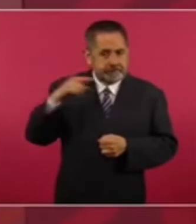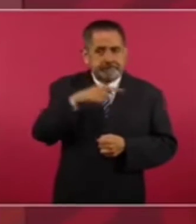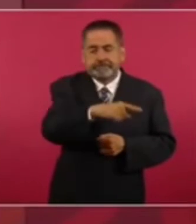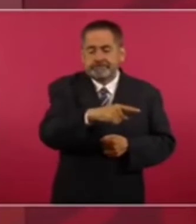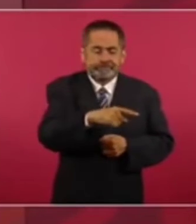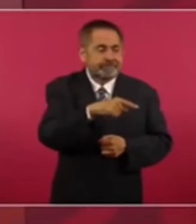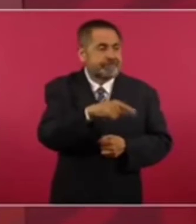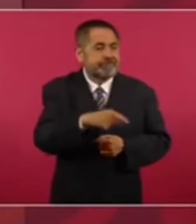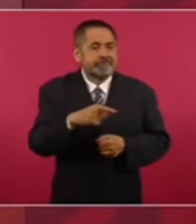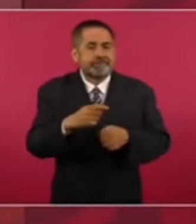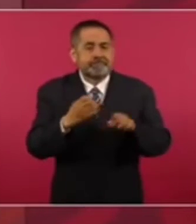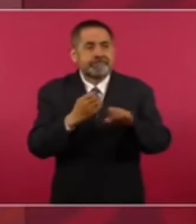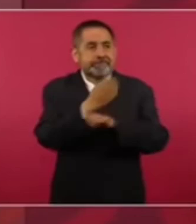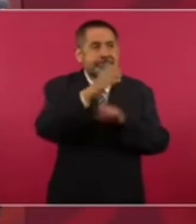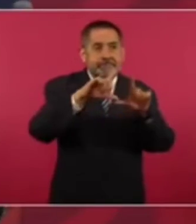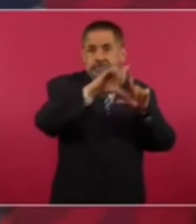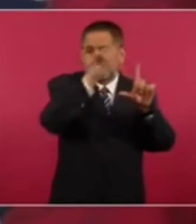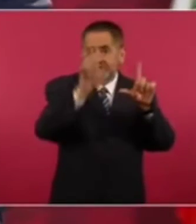es el estado